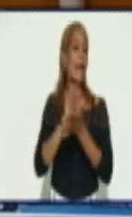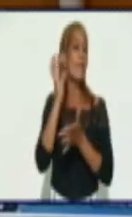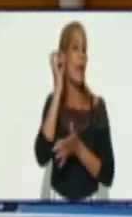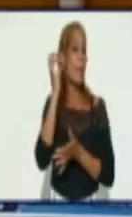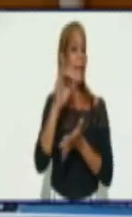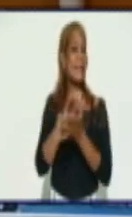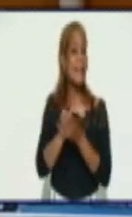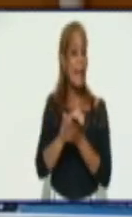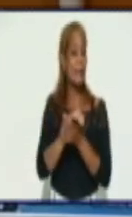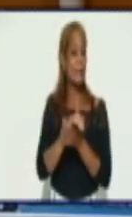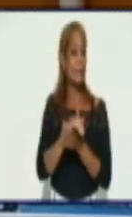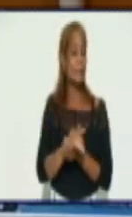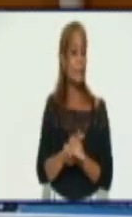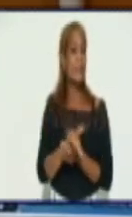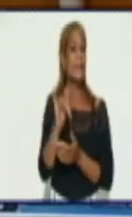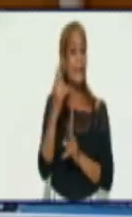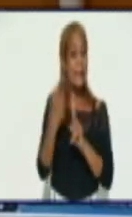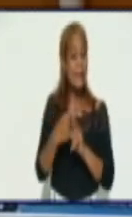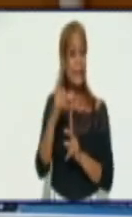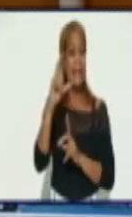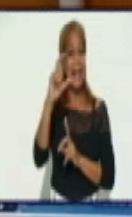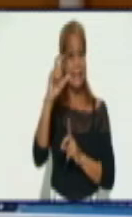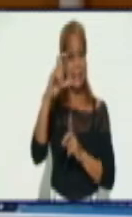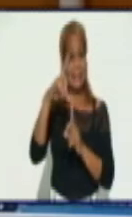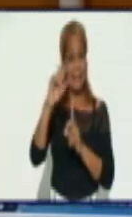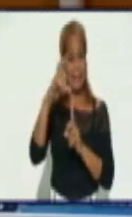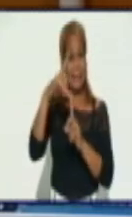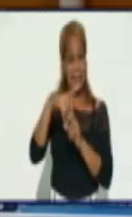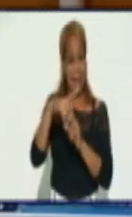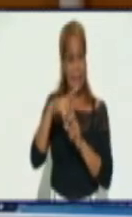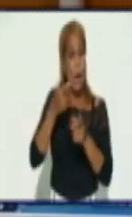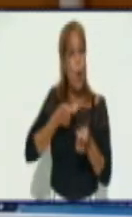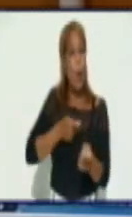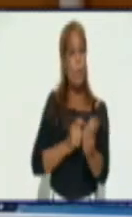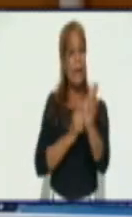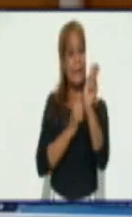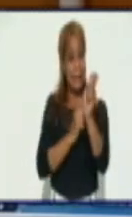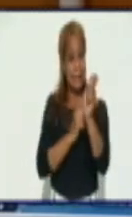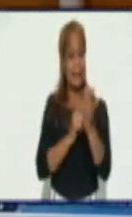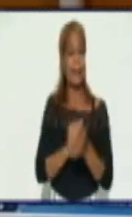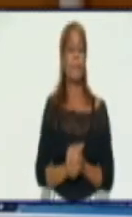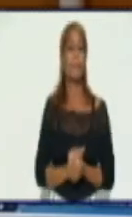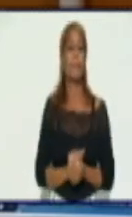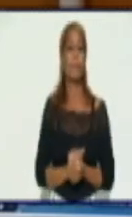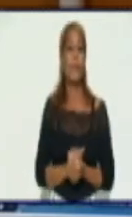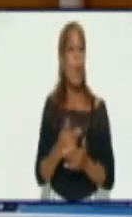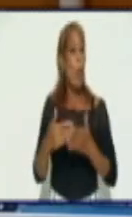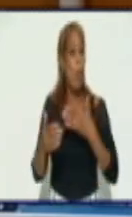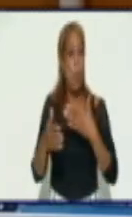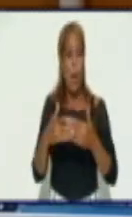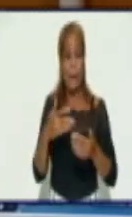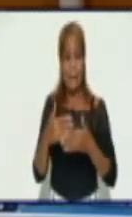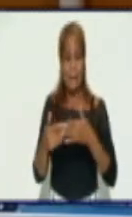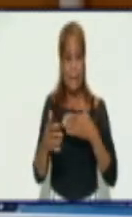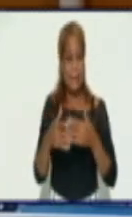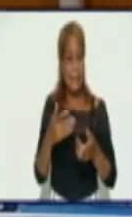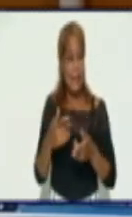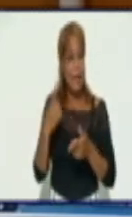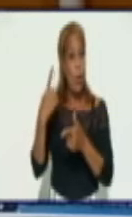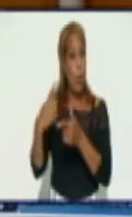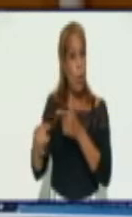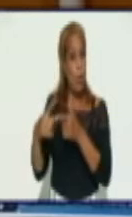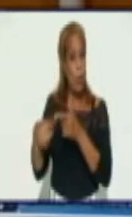y las 76 ya dije los combatientes de los comunistas cualquier otra incidencia